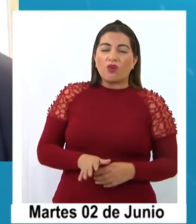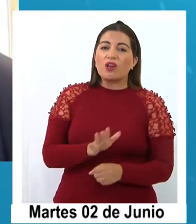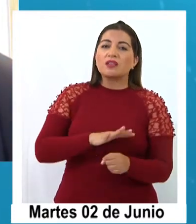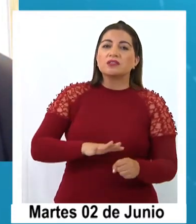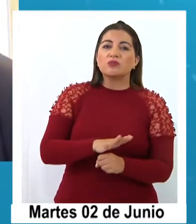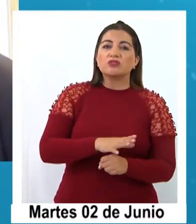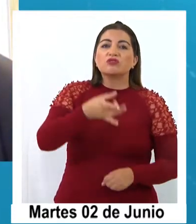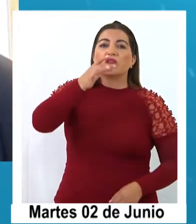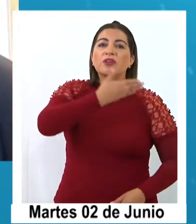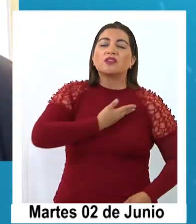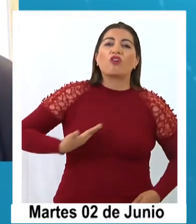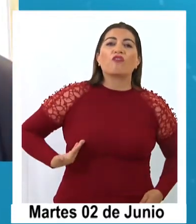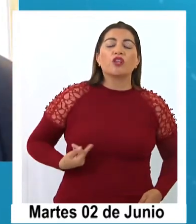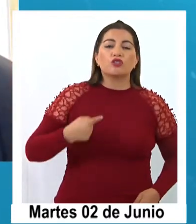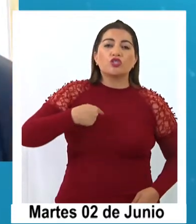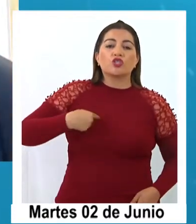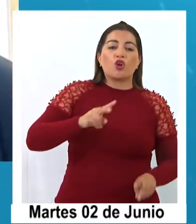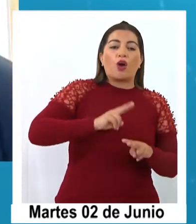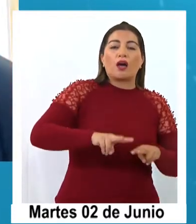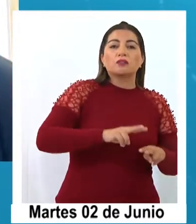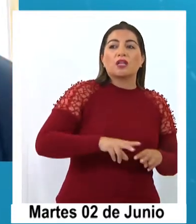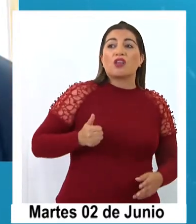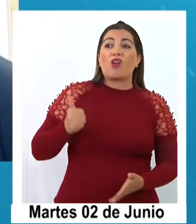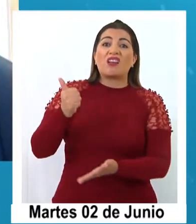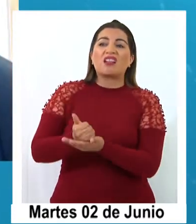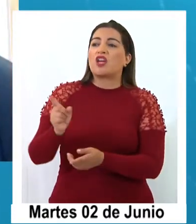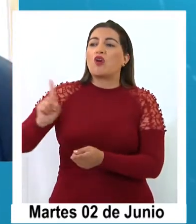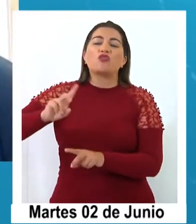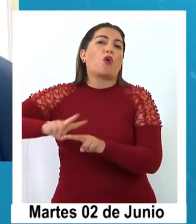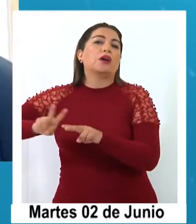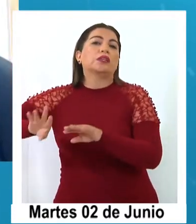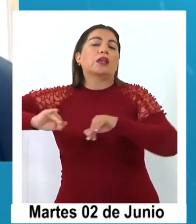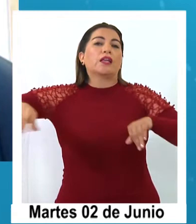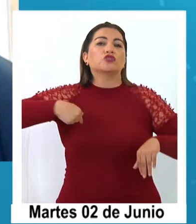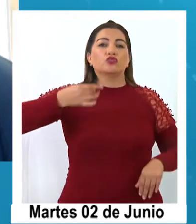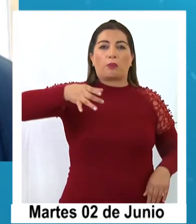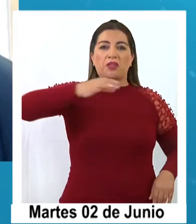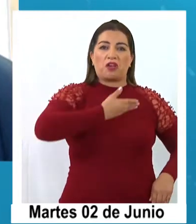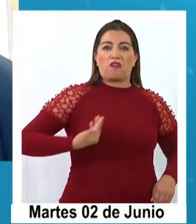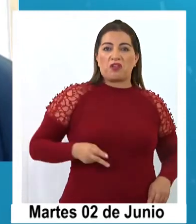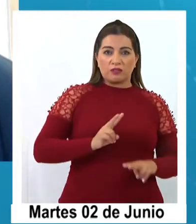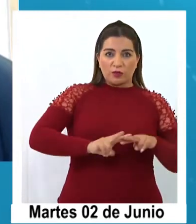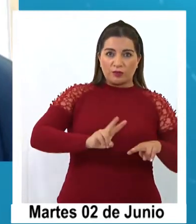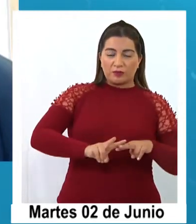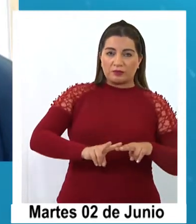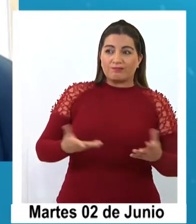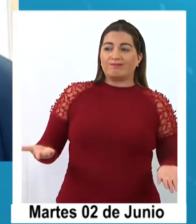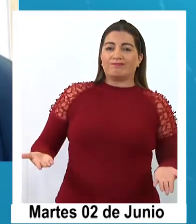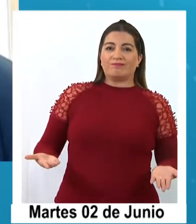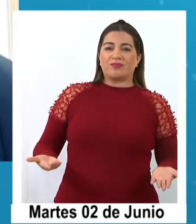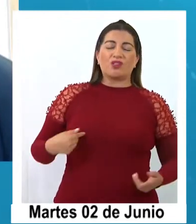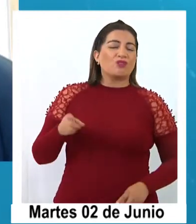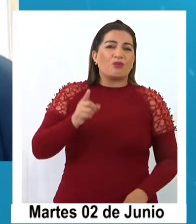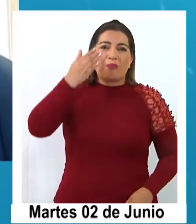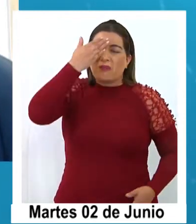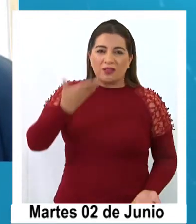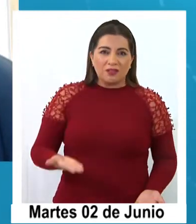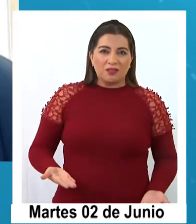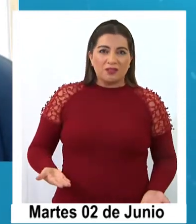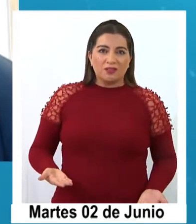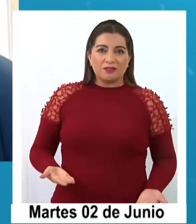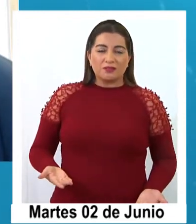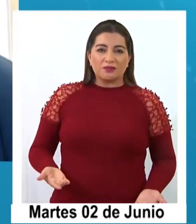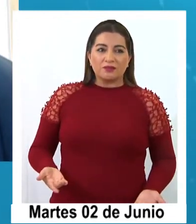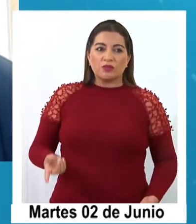situación de decir, el gobierno lo está haciendo, y no darle crédito a los alcaldes. Cualquiera de esas razones la encuentro, pero muy mala, porque en este momento, bueno,